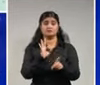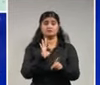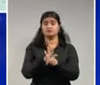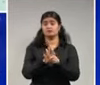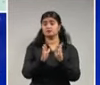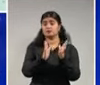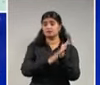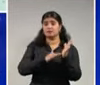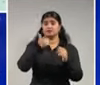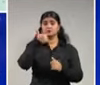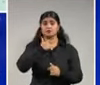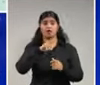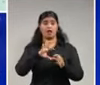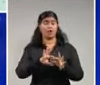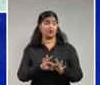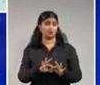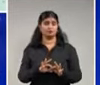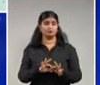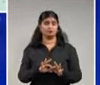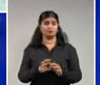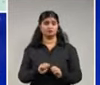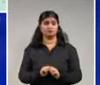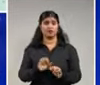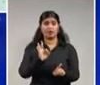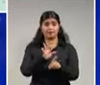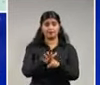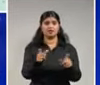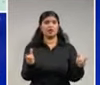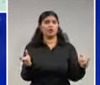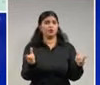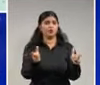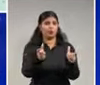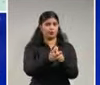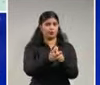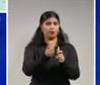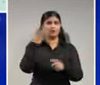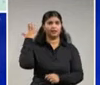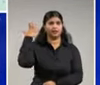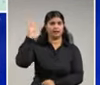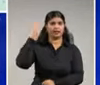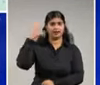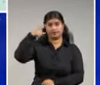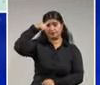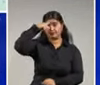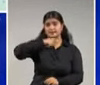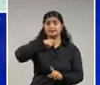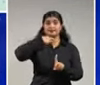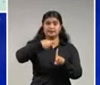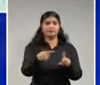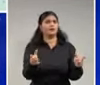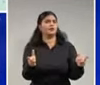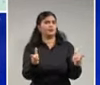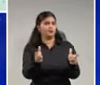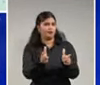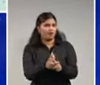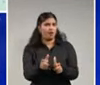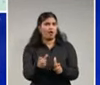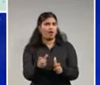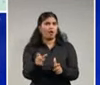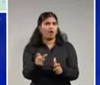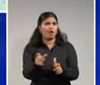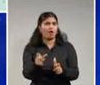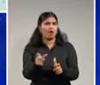de agosto empezó a bajar, septiembre bajó, octubre bajó,